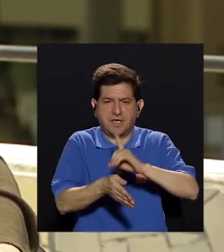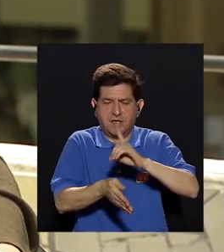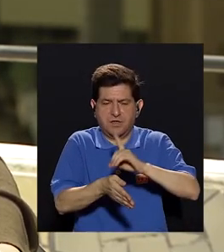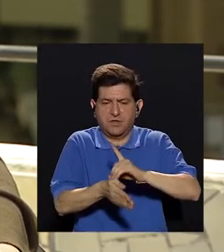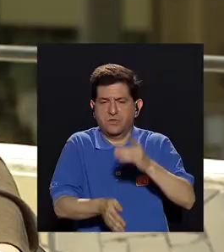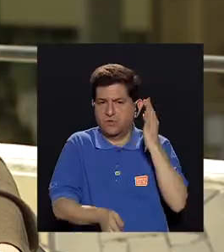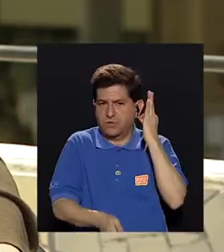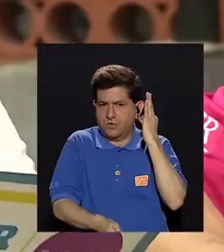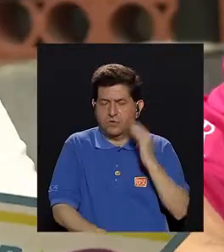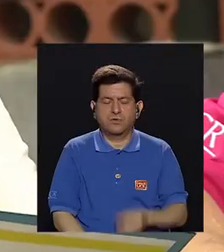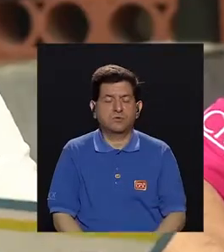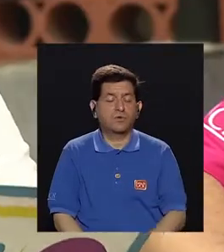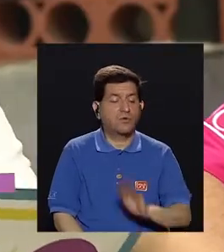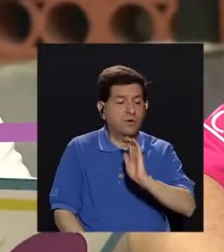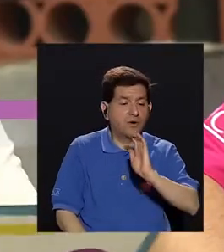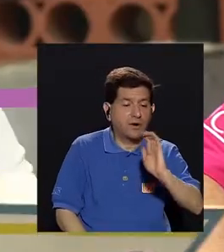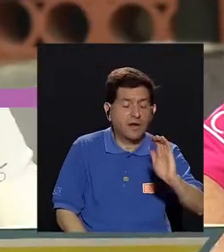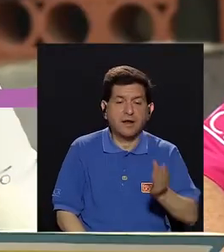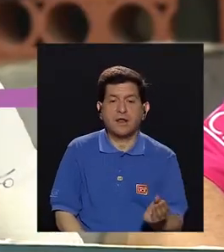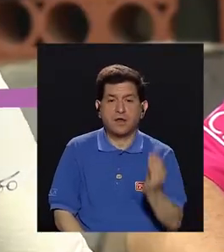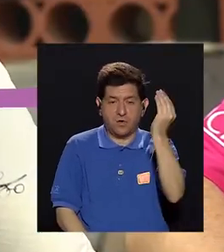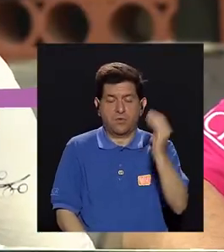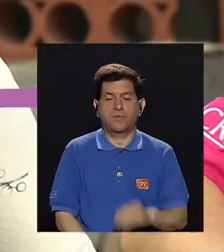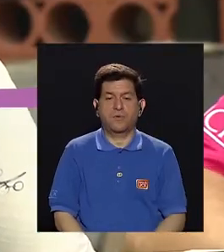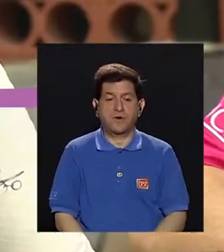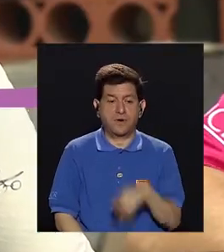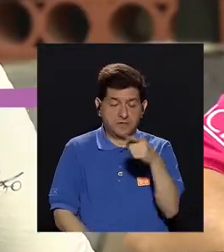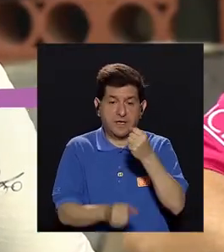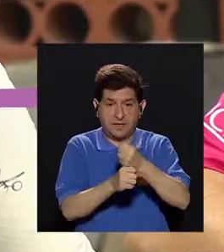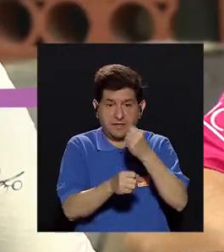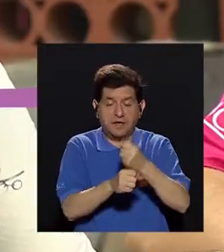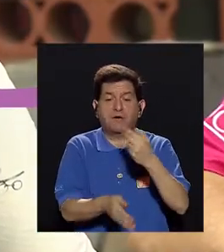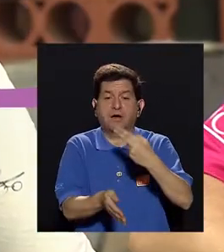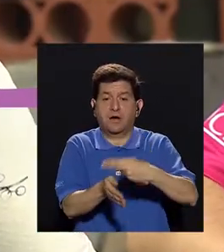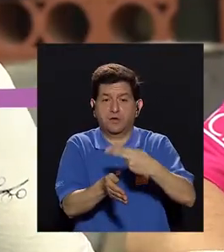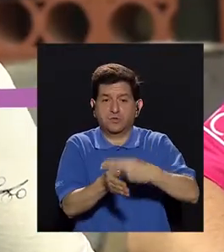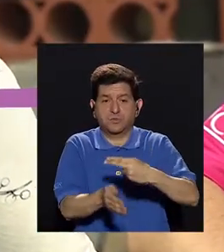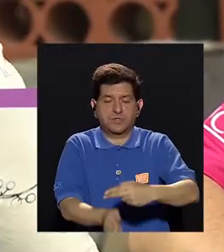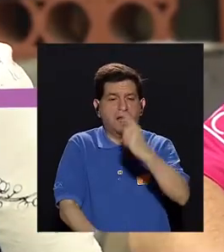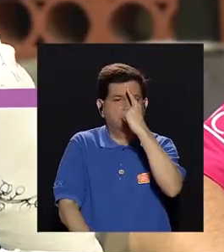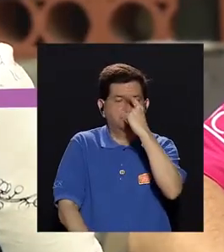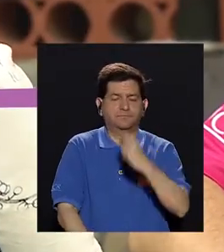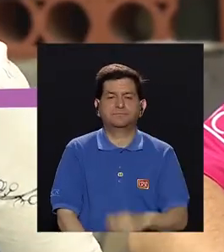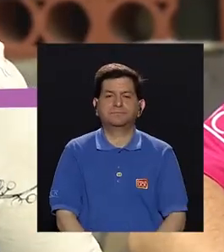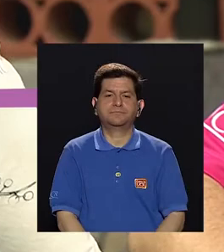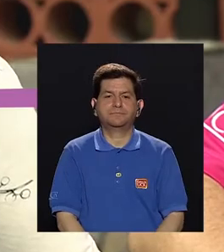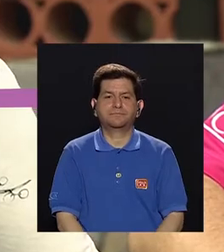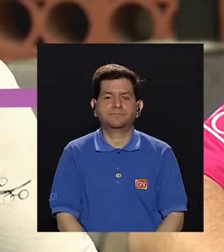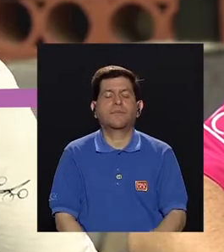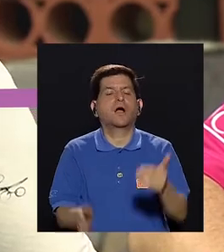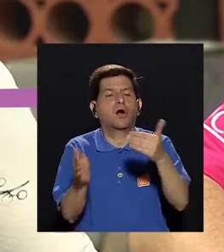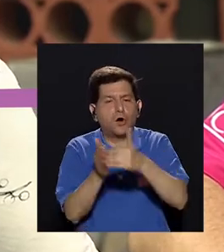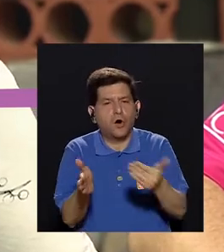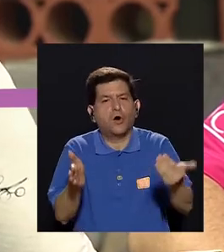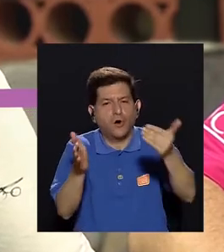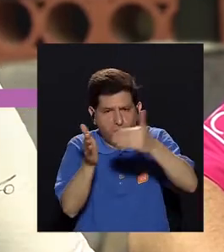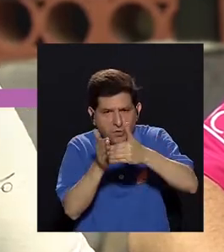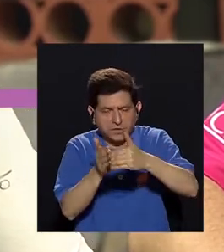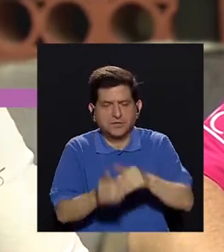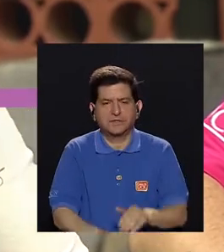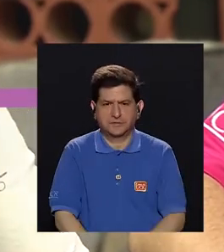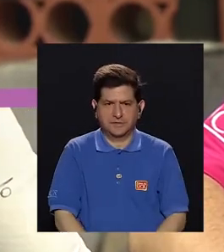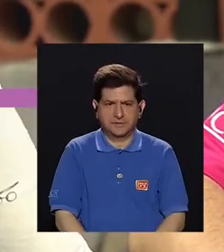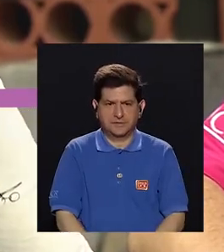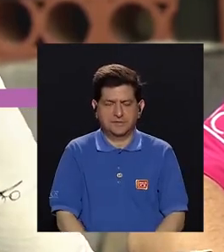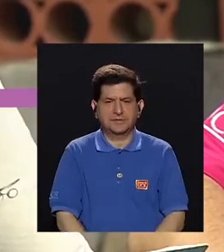Calderón Guardia. Doctora, volvamos a la cotidianidad nuestra, ¿verdad? Donde nos enfrentamos, por ejemplo, a